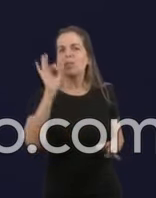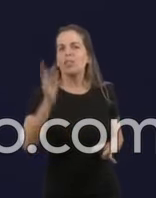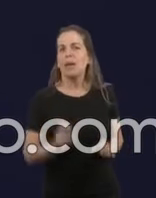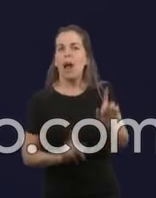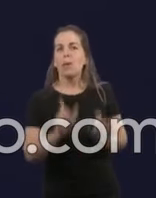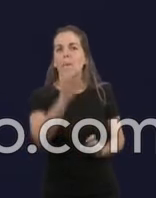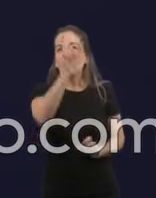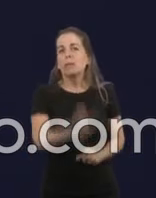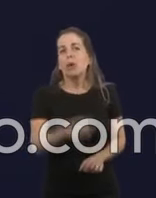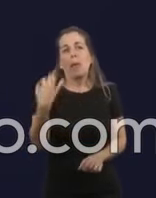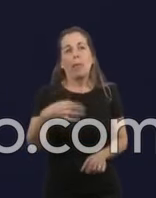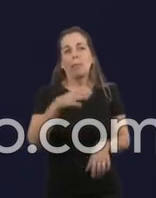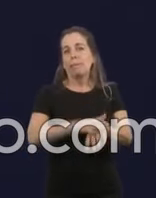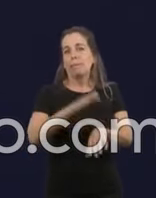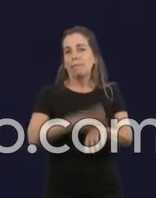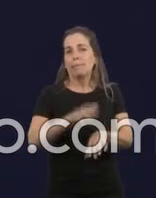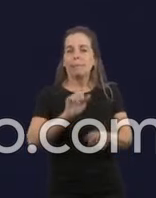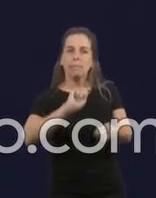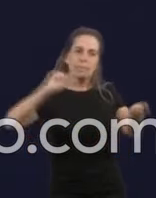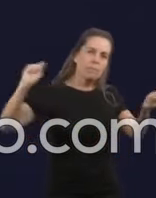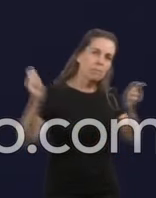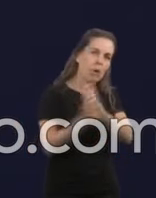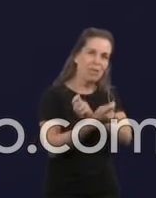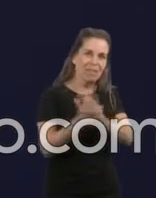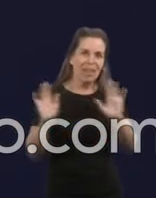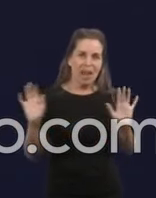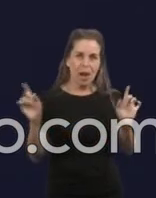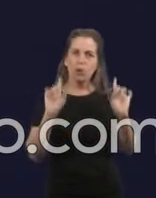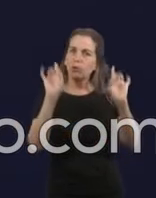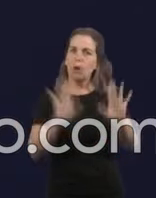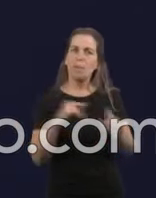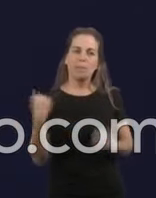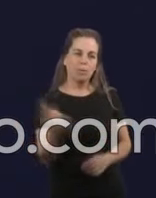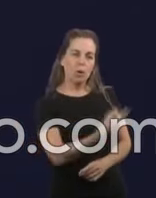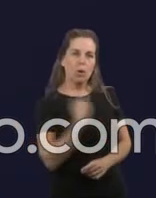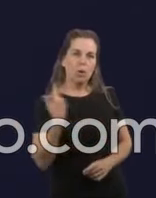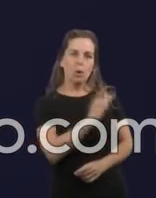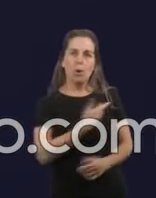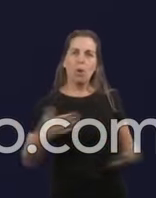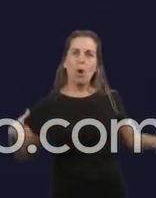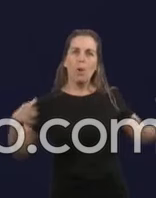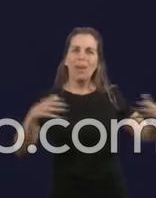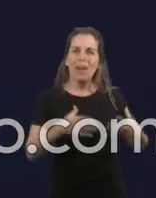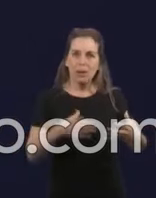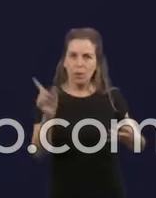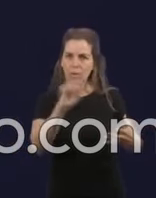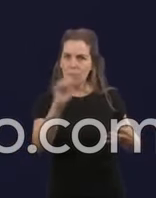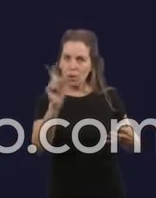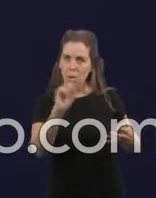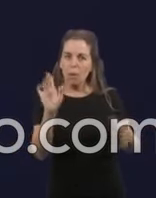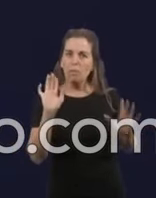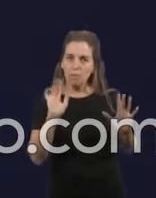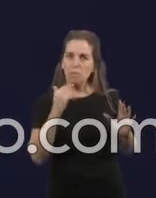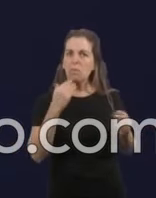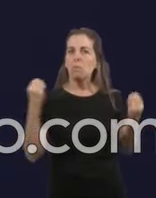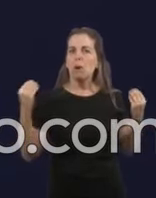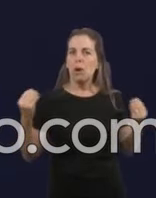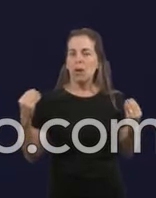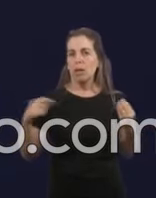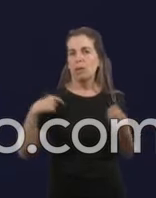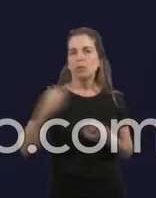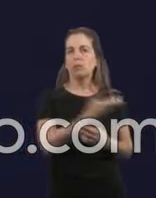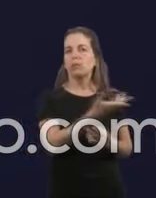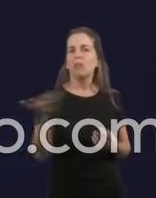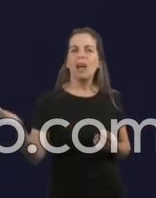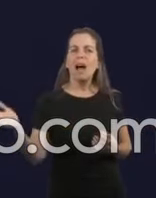hacer las cosas como corresponden y creo que y no lo hablo solo por nosotros eh por por el gobierno digo lo hablo por la sociedad toda